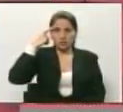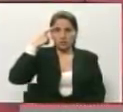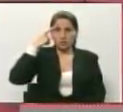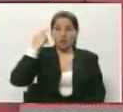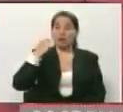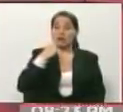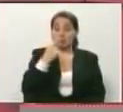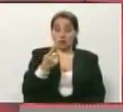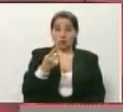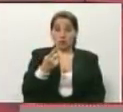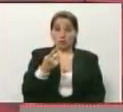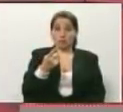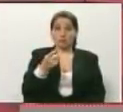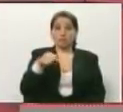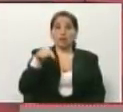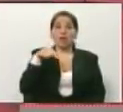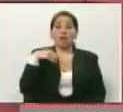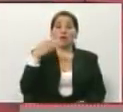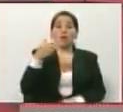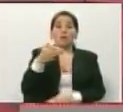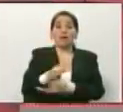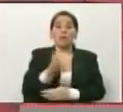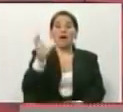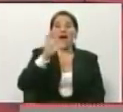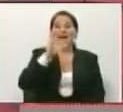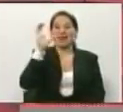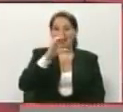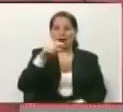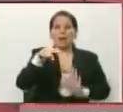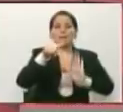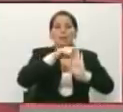dijo, vamos para Caracas a esto.